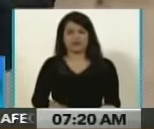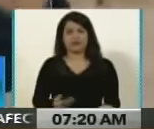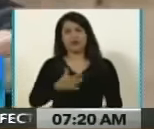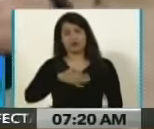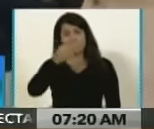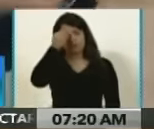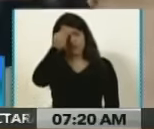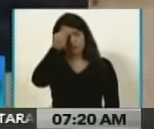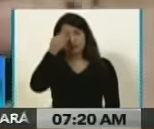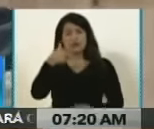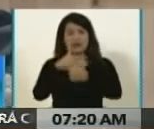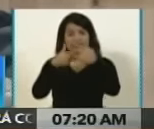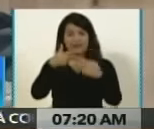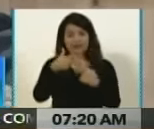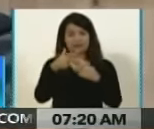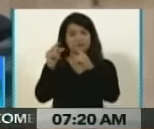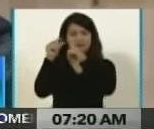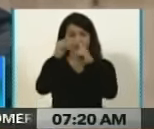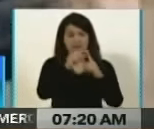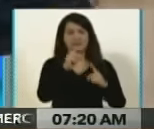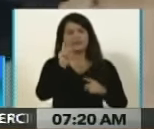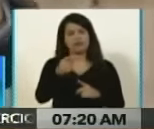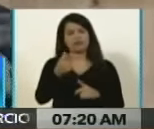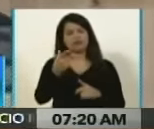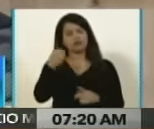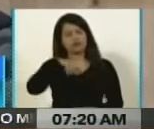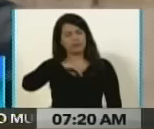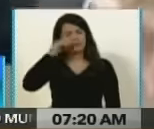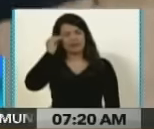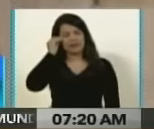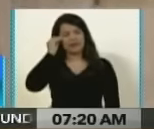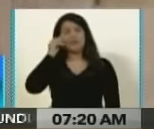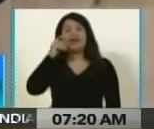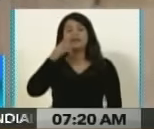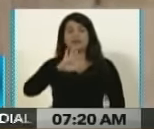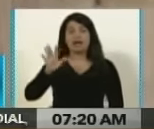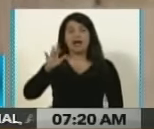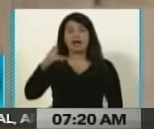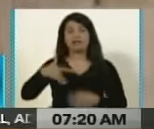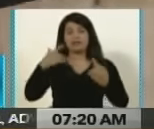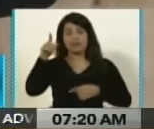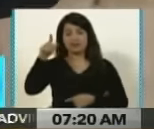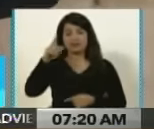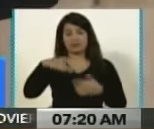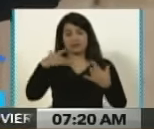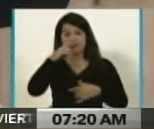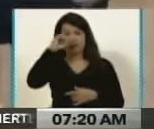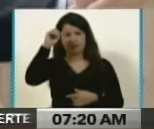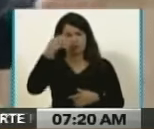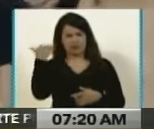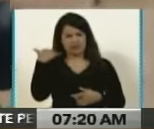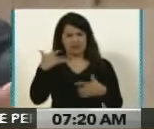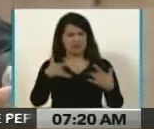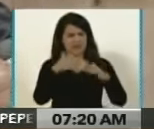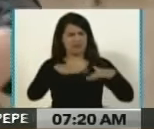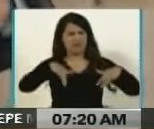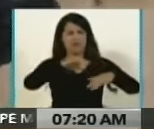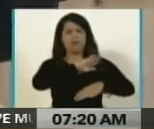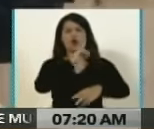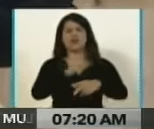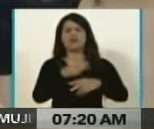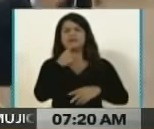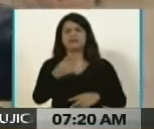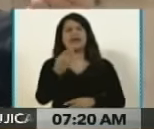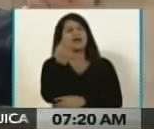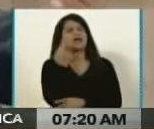esos tres verbos hay que conjugarlos. Y el presidente Maduro, en el acto que hizo en el Poliedro, dijo,